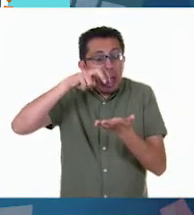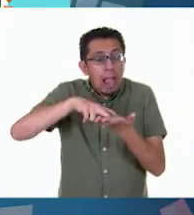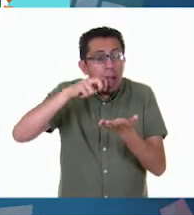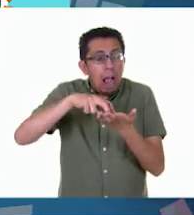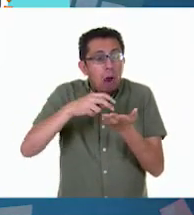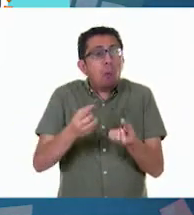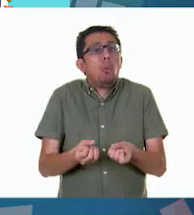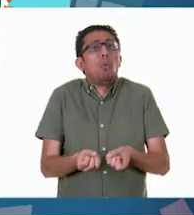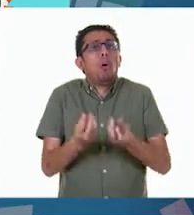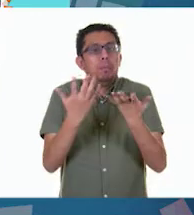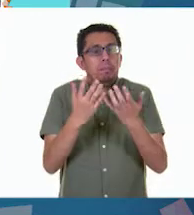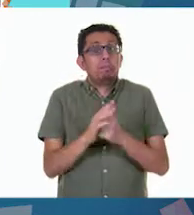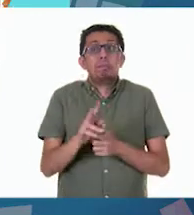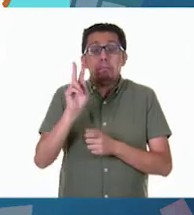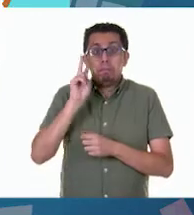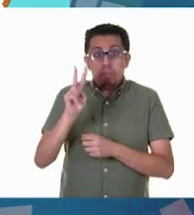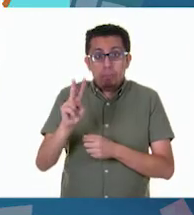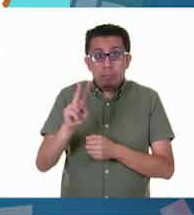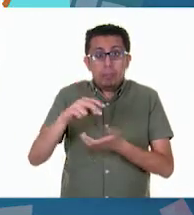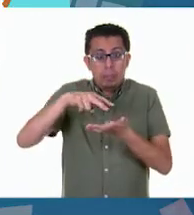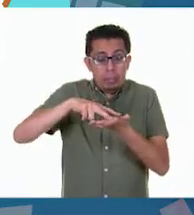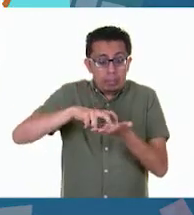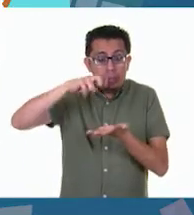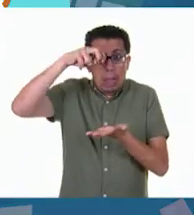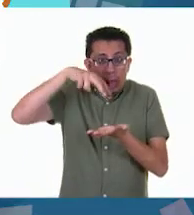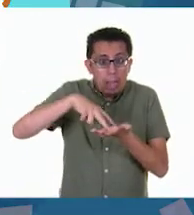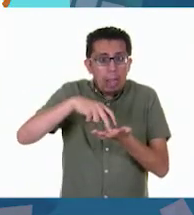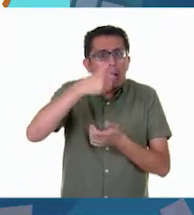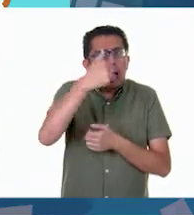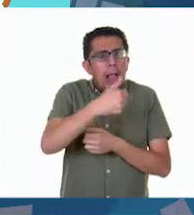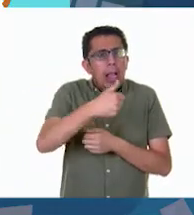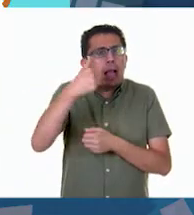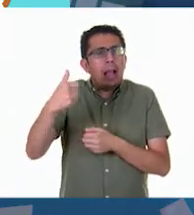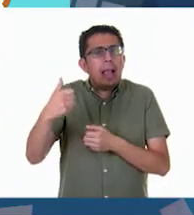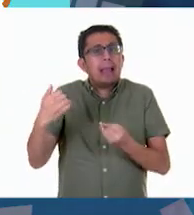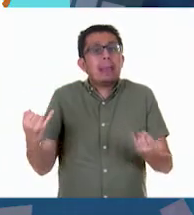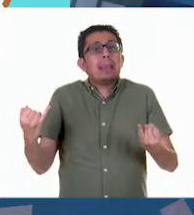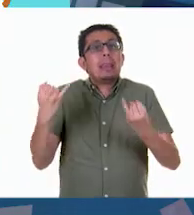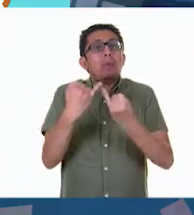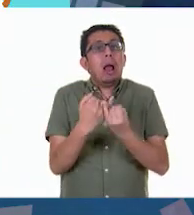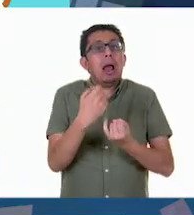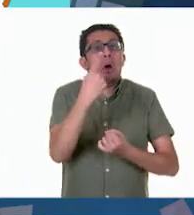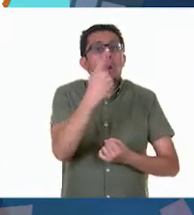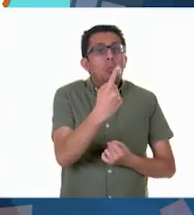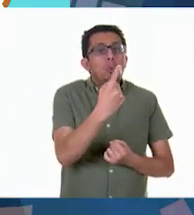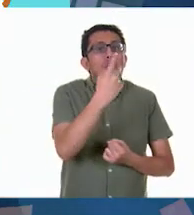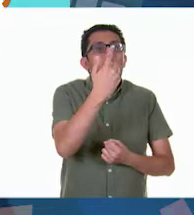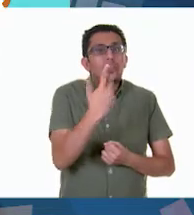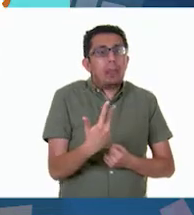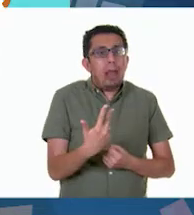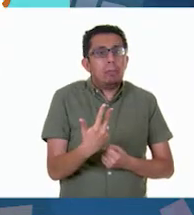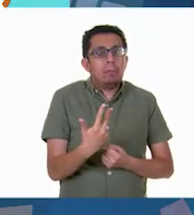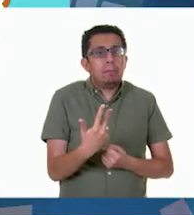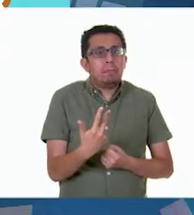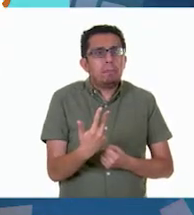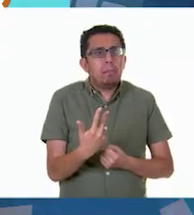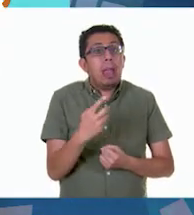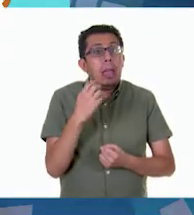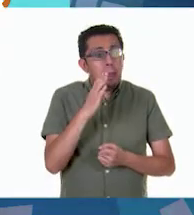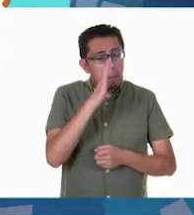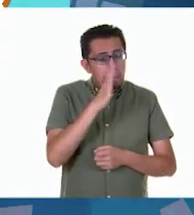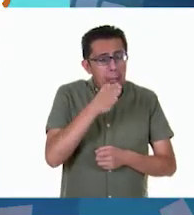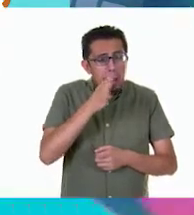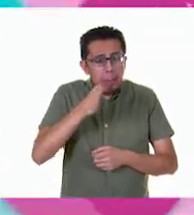que cada salto que dio Camila representa una octava parte de la vuelta. Entonces, cada línea